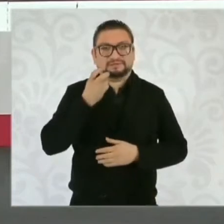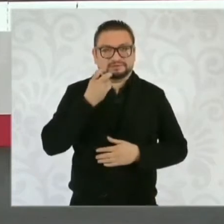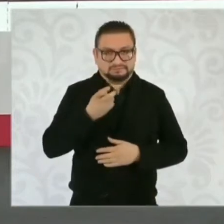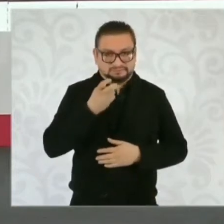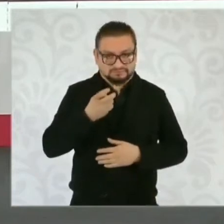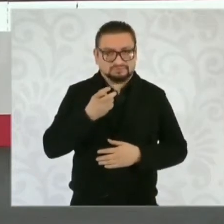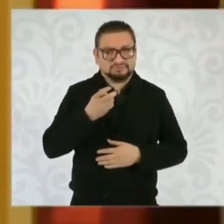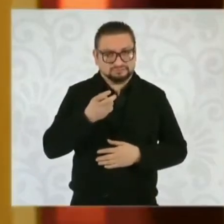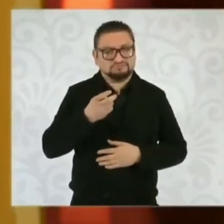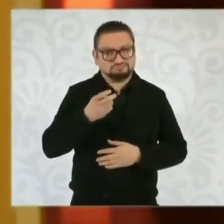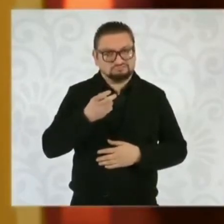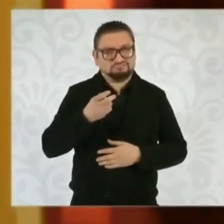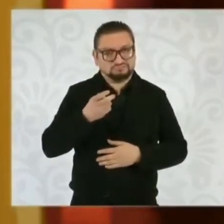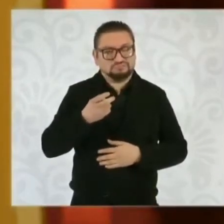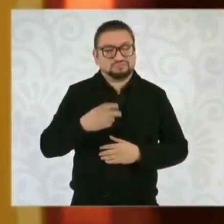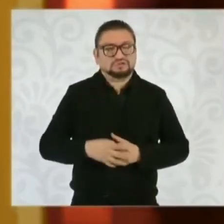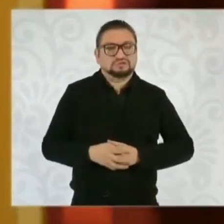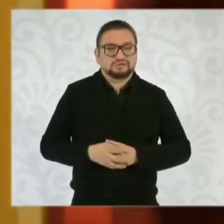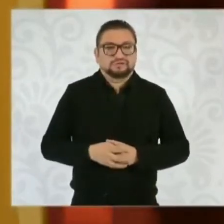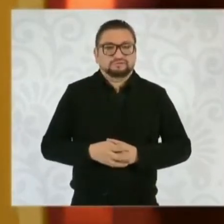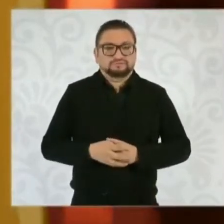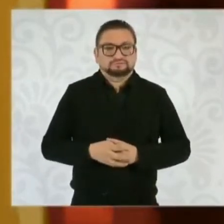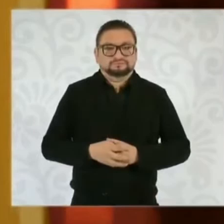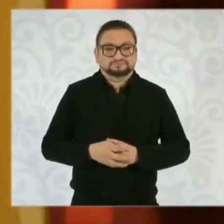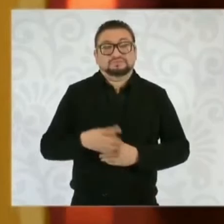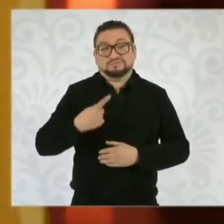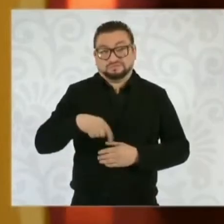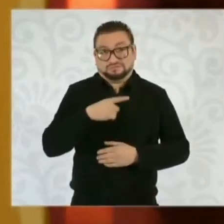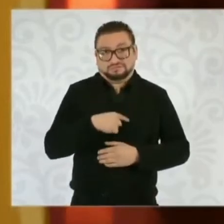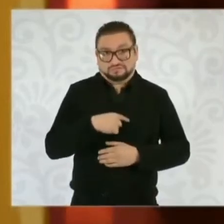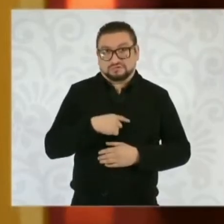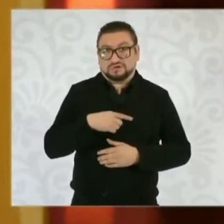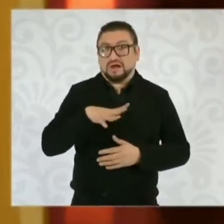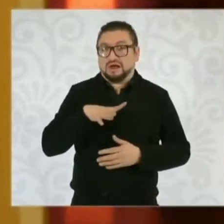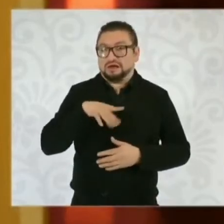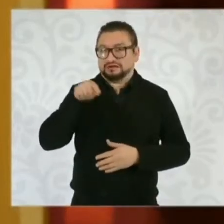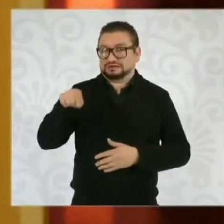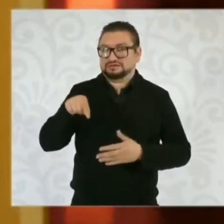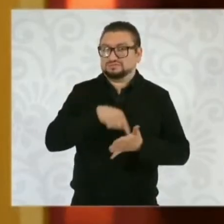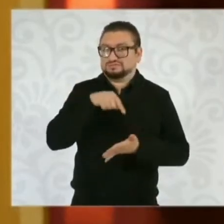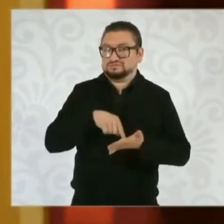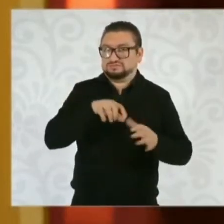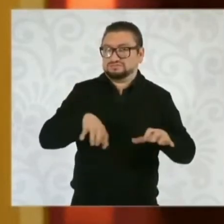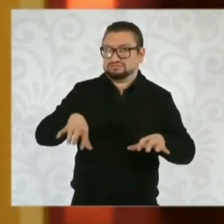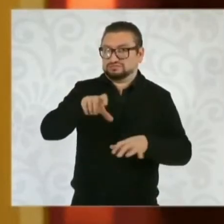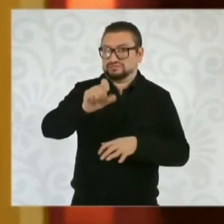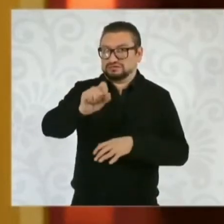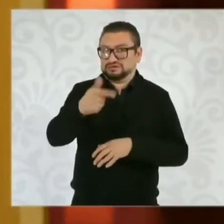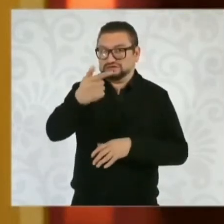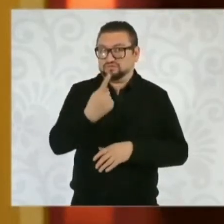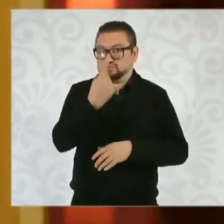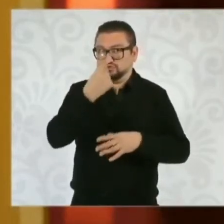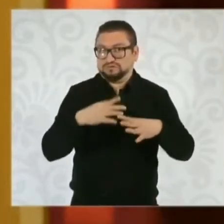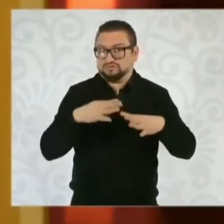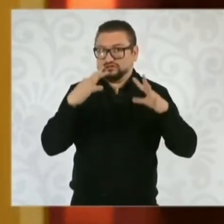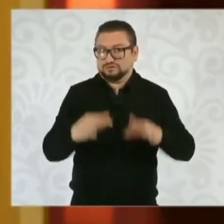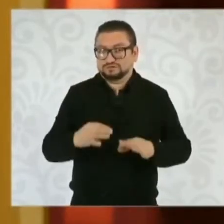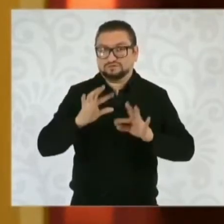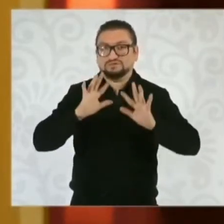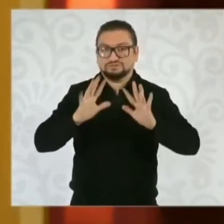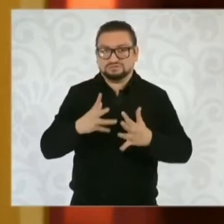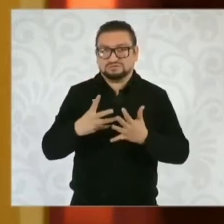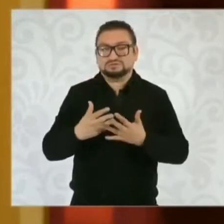aquí tenemos 27 espacios de una fundación, ya